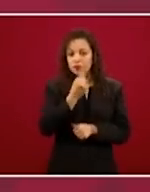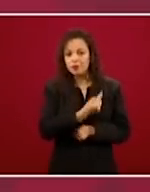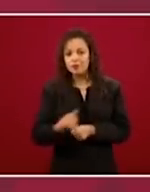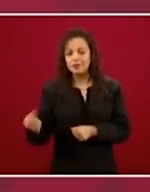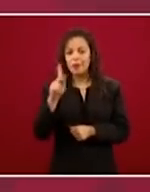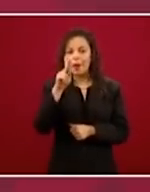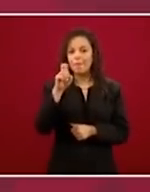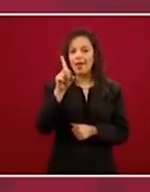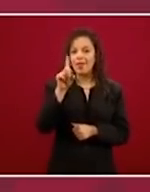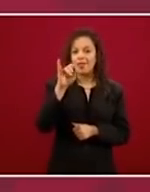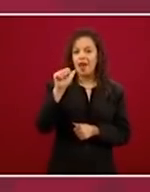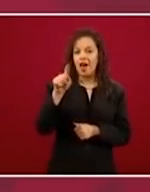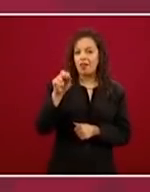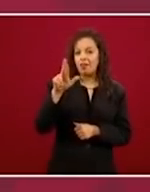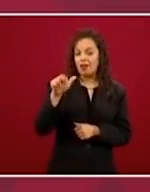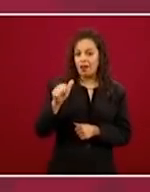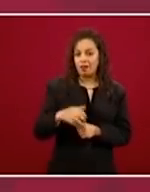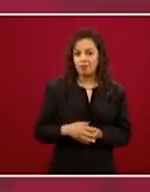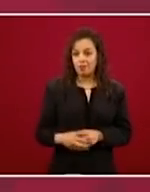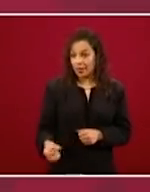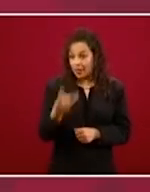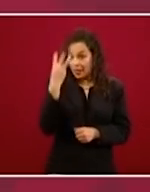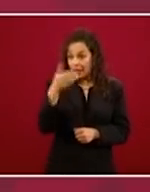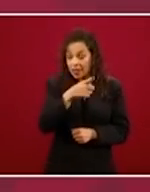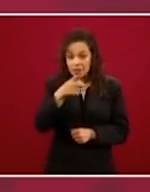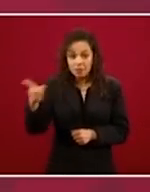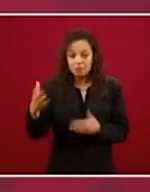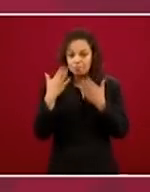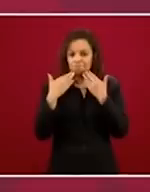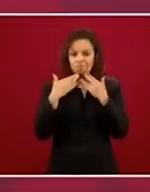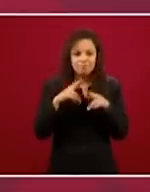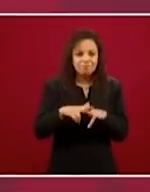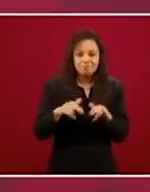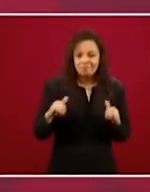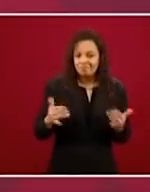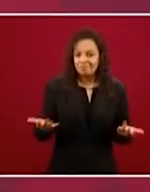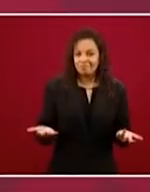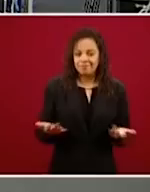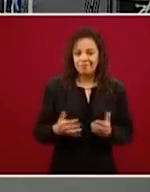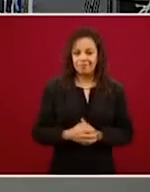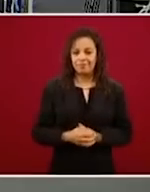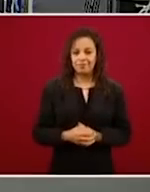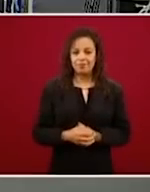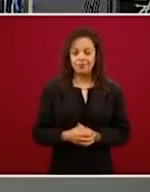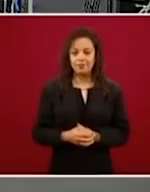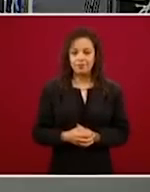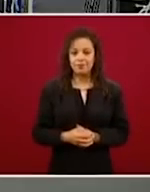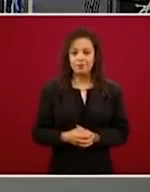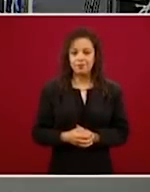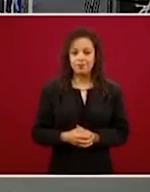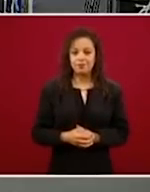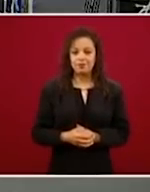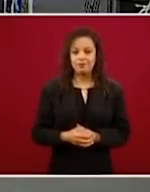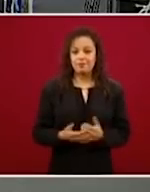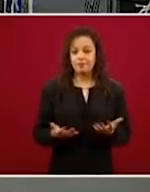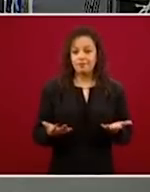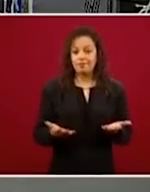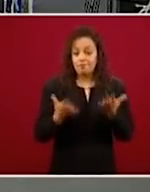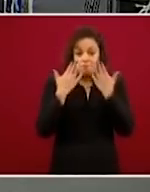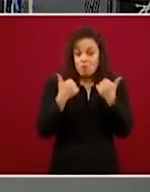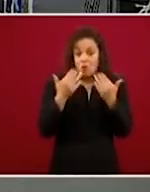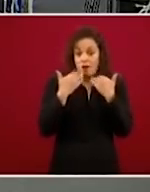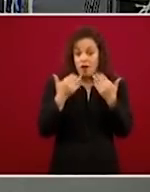en ninguno de los tres sin pediatra porque no